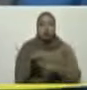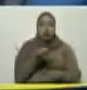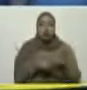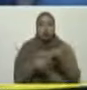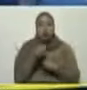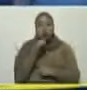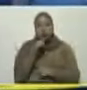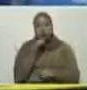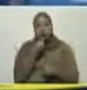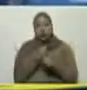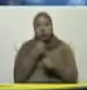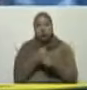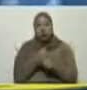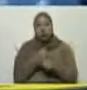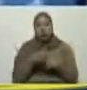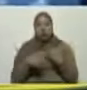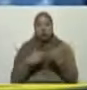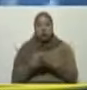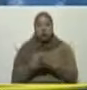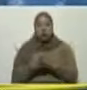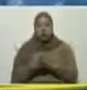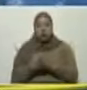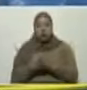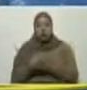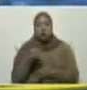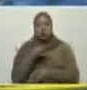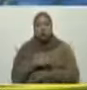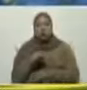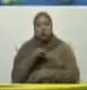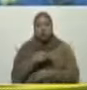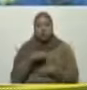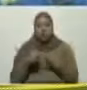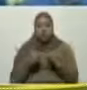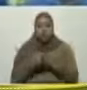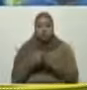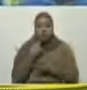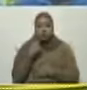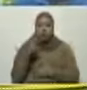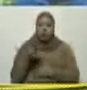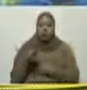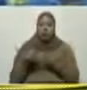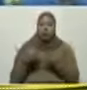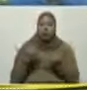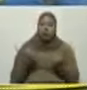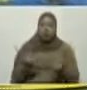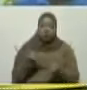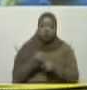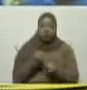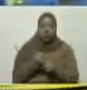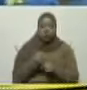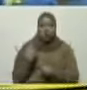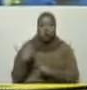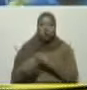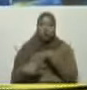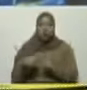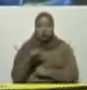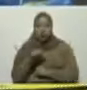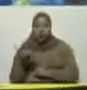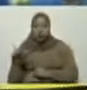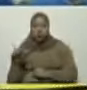ninguno y tuvimos que rehacen reorganizar pasamos roncha